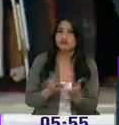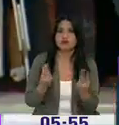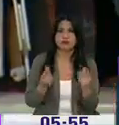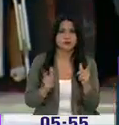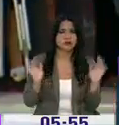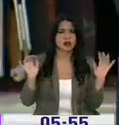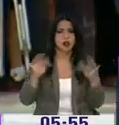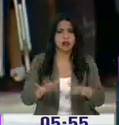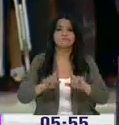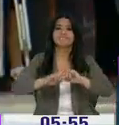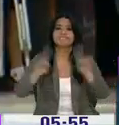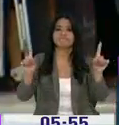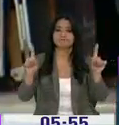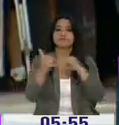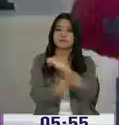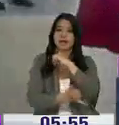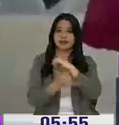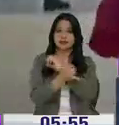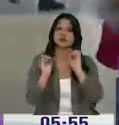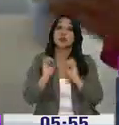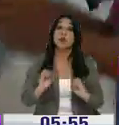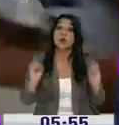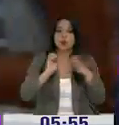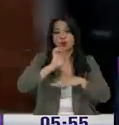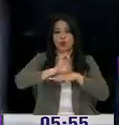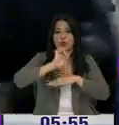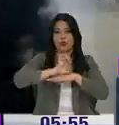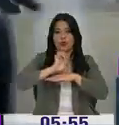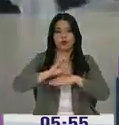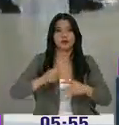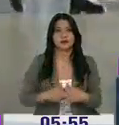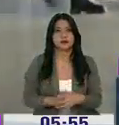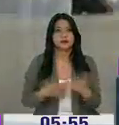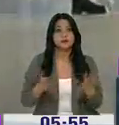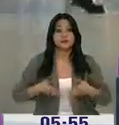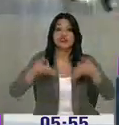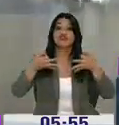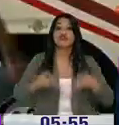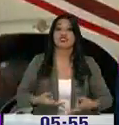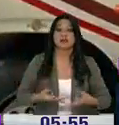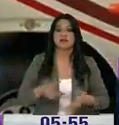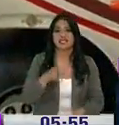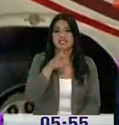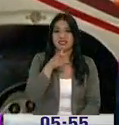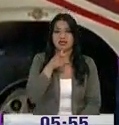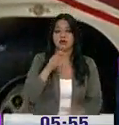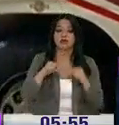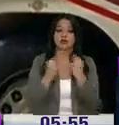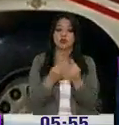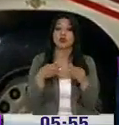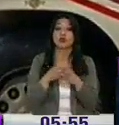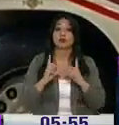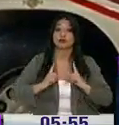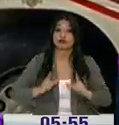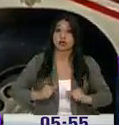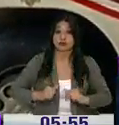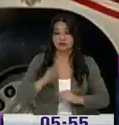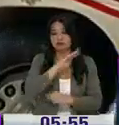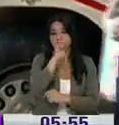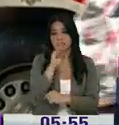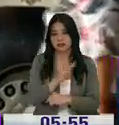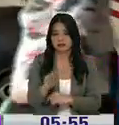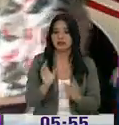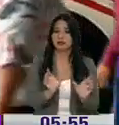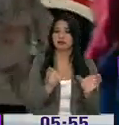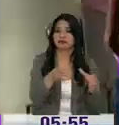personas desde distintos puntos de Ecuador. Se conoce que está por confirmarse la presencia de una brigada médica del Ministerio de Salud